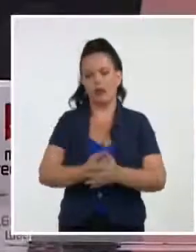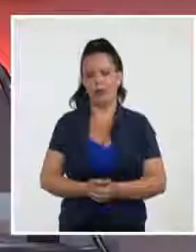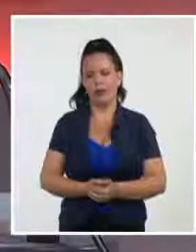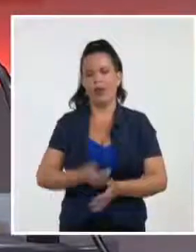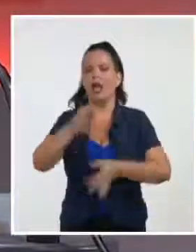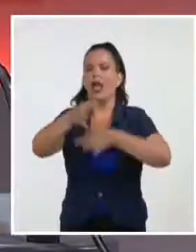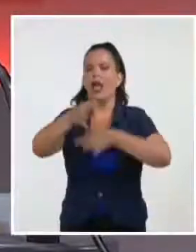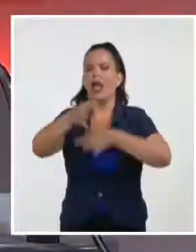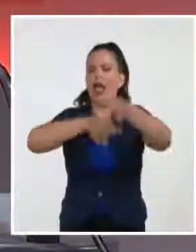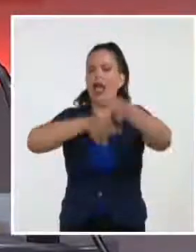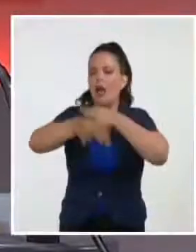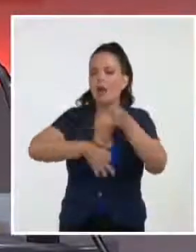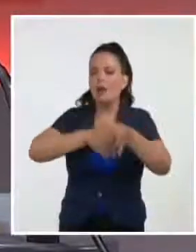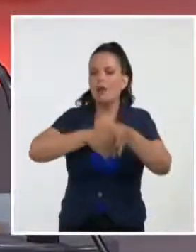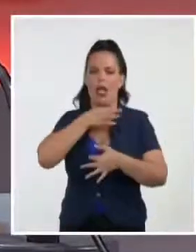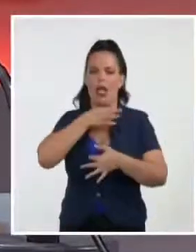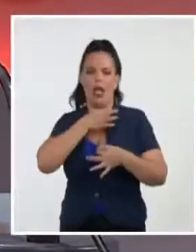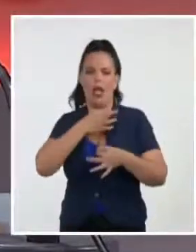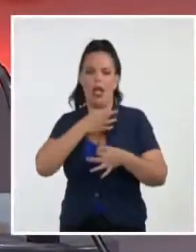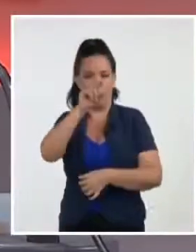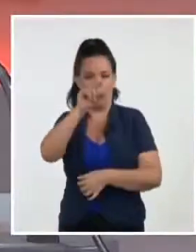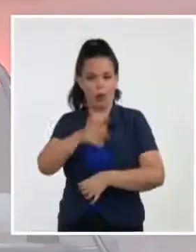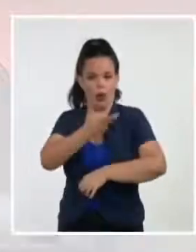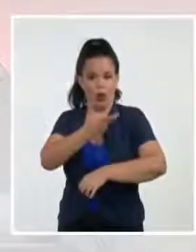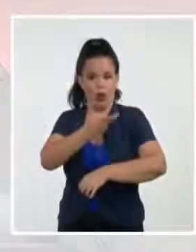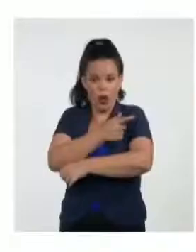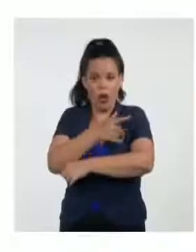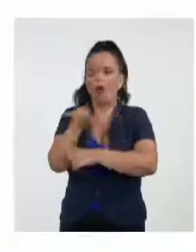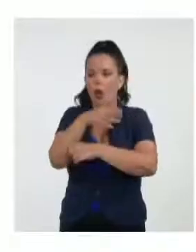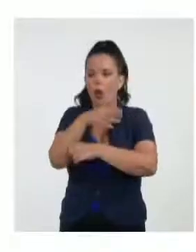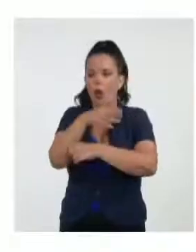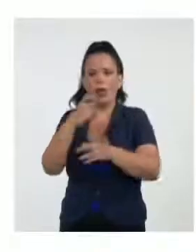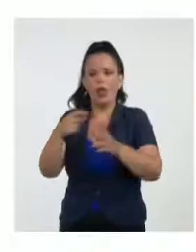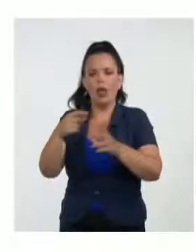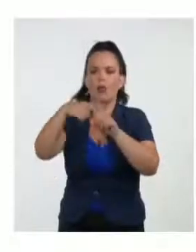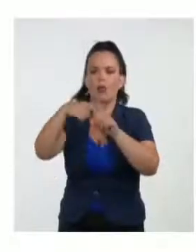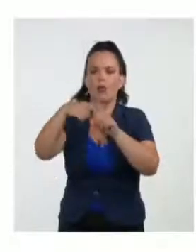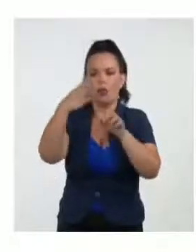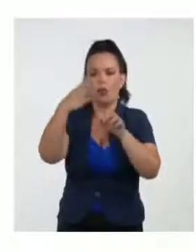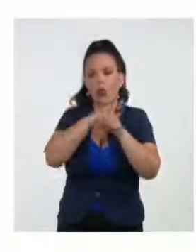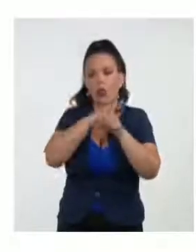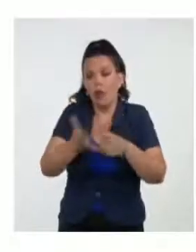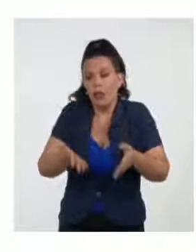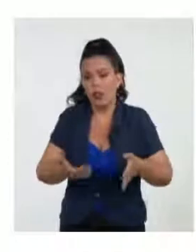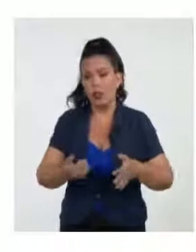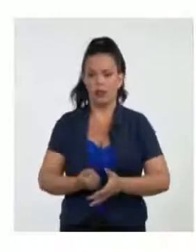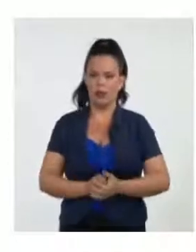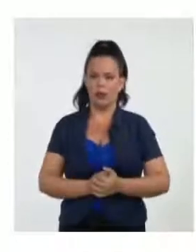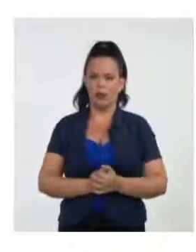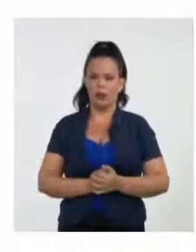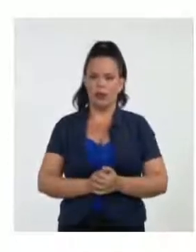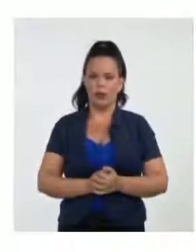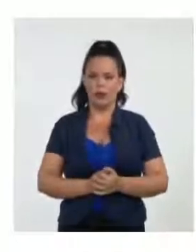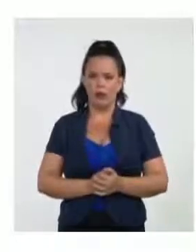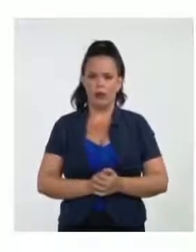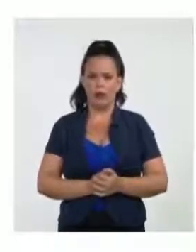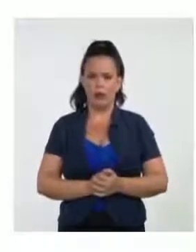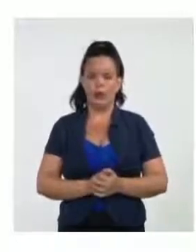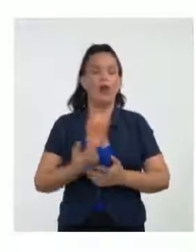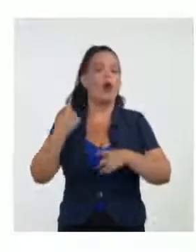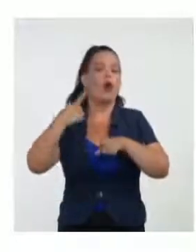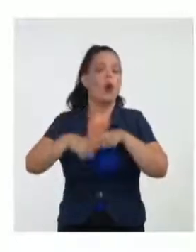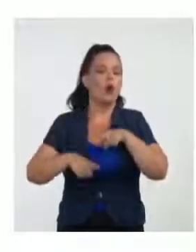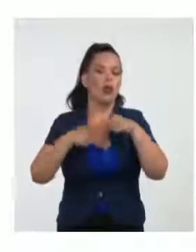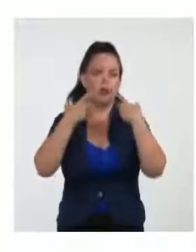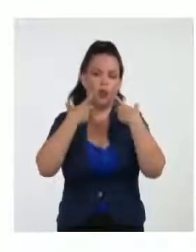bueno, nosotros hemos introducido esos parámetros que ahí se ven, es decir, el parámetro, bueno, y además hay otra cosa, ahí, si